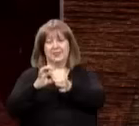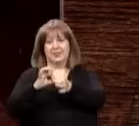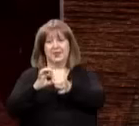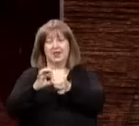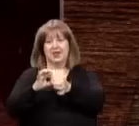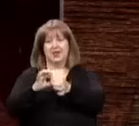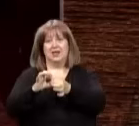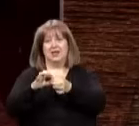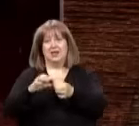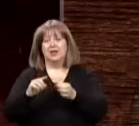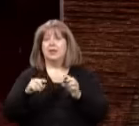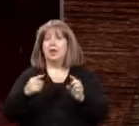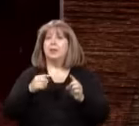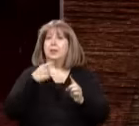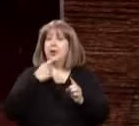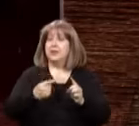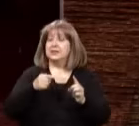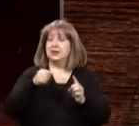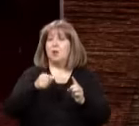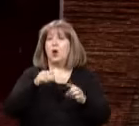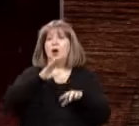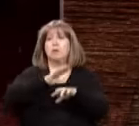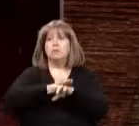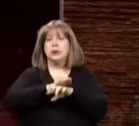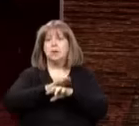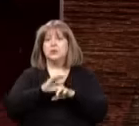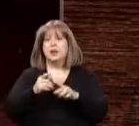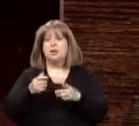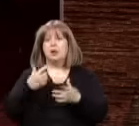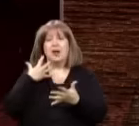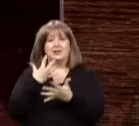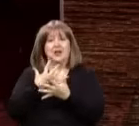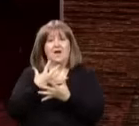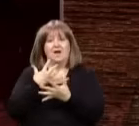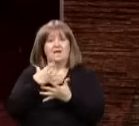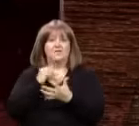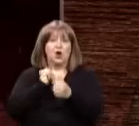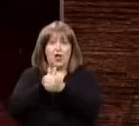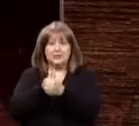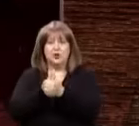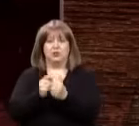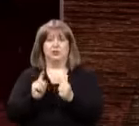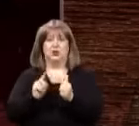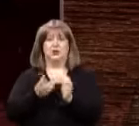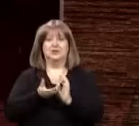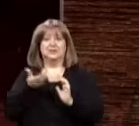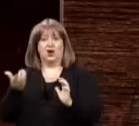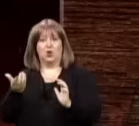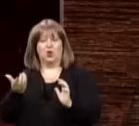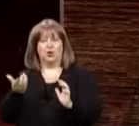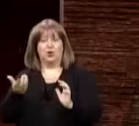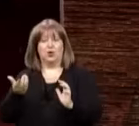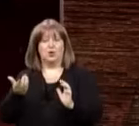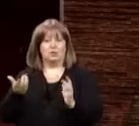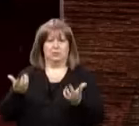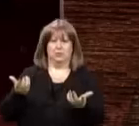eso, ¿no? Llamó, claro, mucho la, sí, atención porque, miren, una de las pruebas que presentó la querella